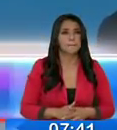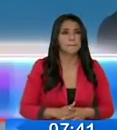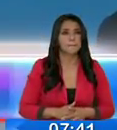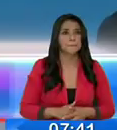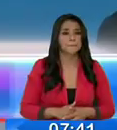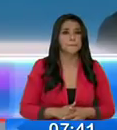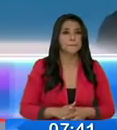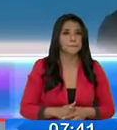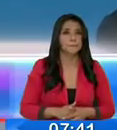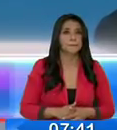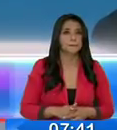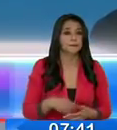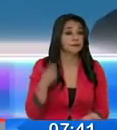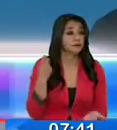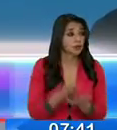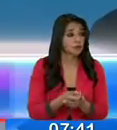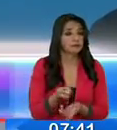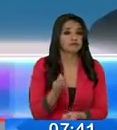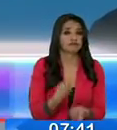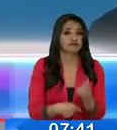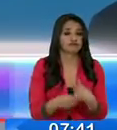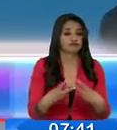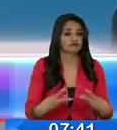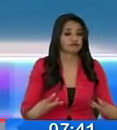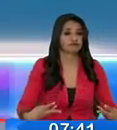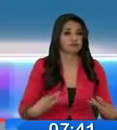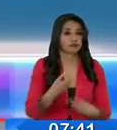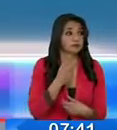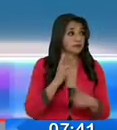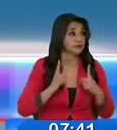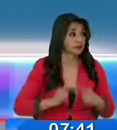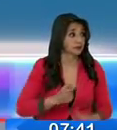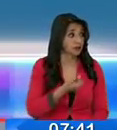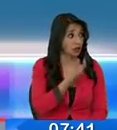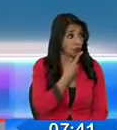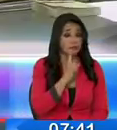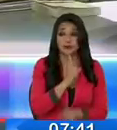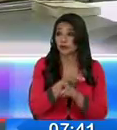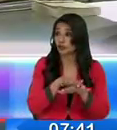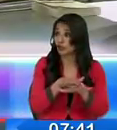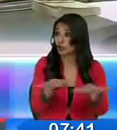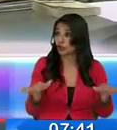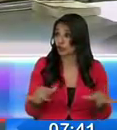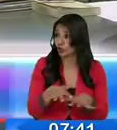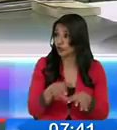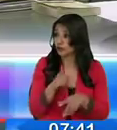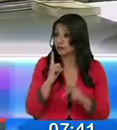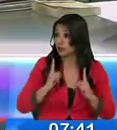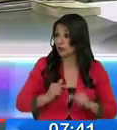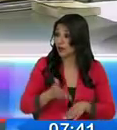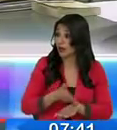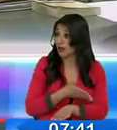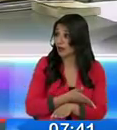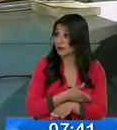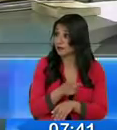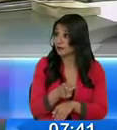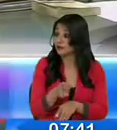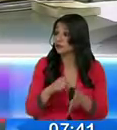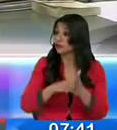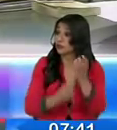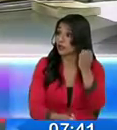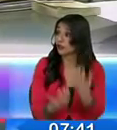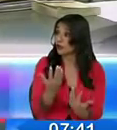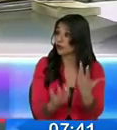la compra-venta de insumos médicos. Ya lo hicimos. Esto es en toda la red integral de salud. Lo presentaron días antes de que quemen la Contraloría. ¿Qué habrá